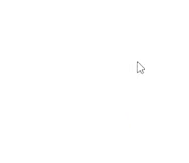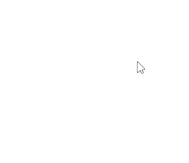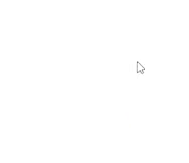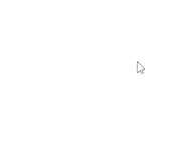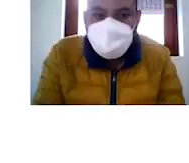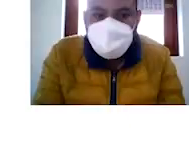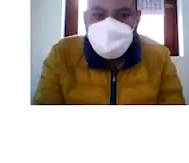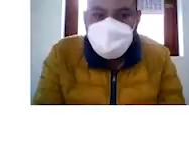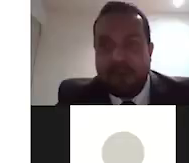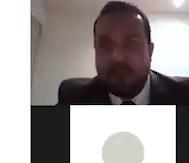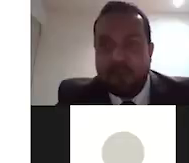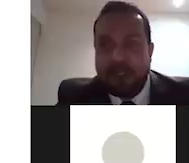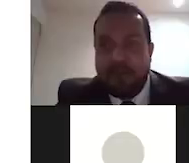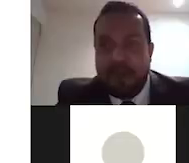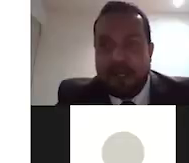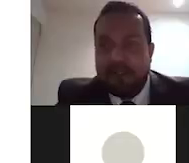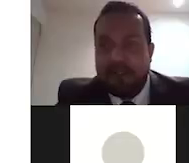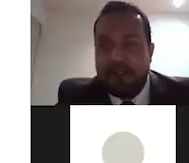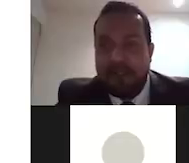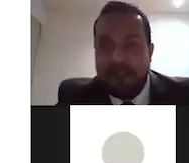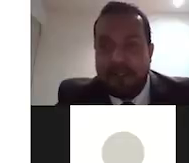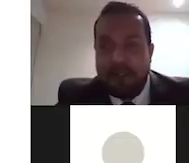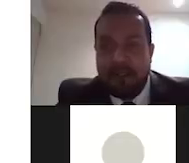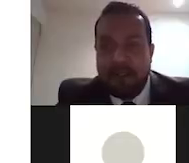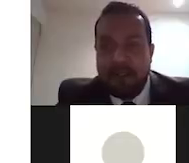chicos los que tienen a pagar todas sus cámaras